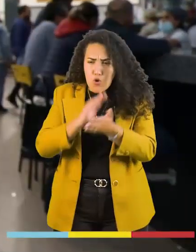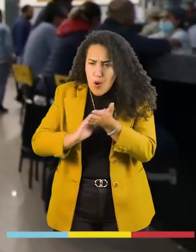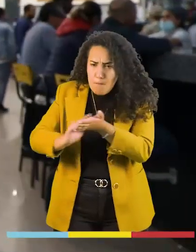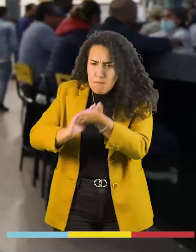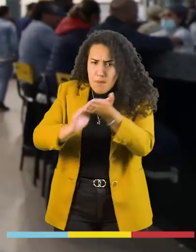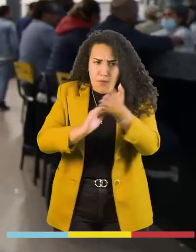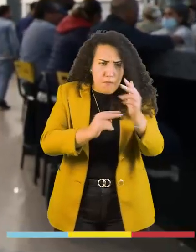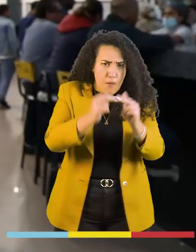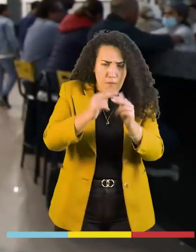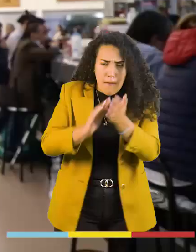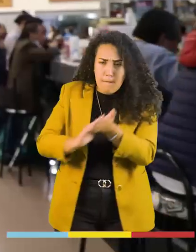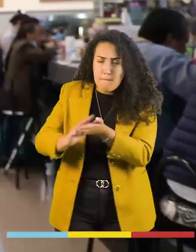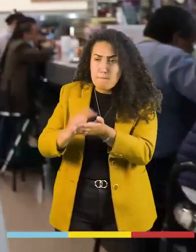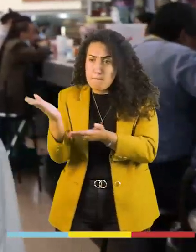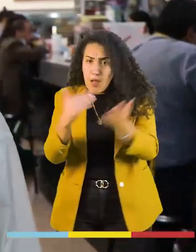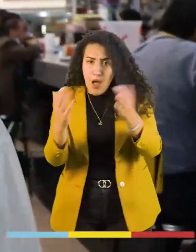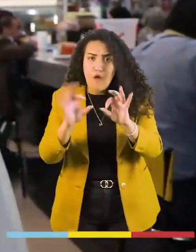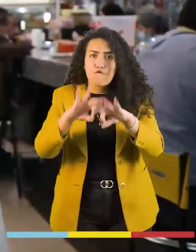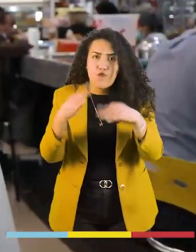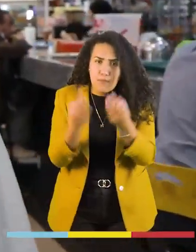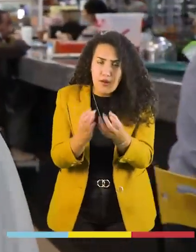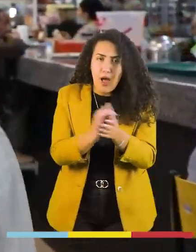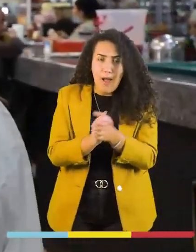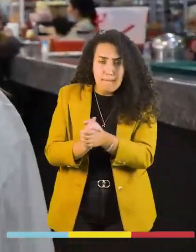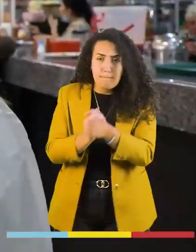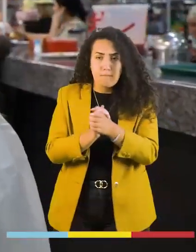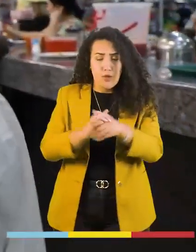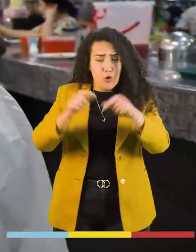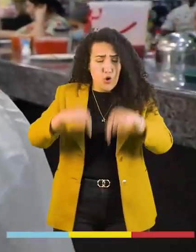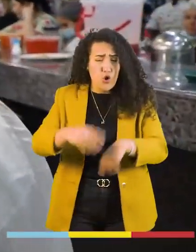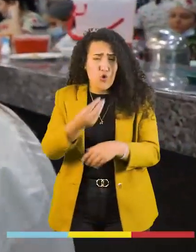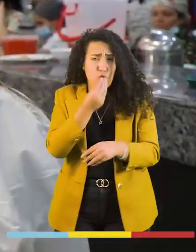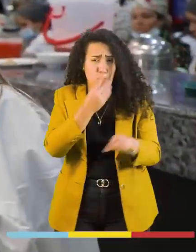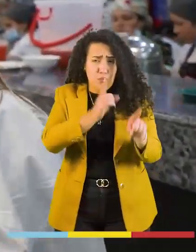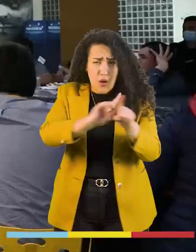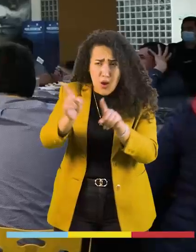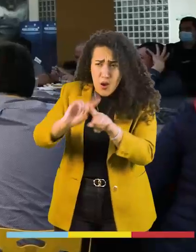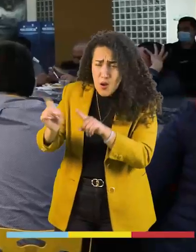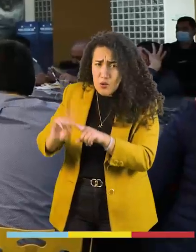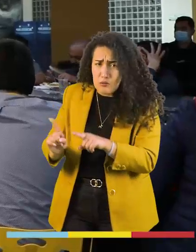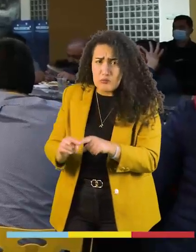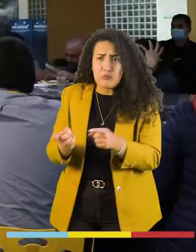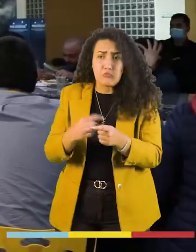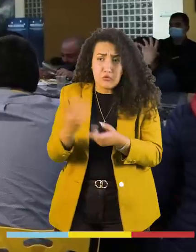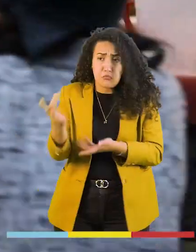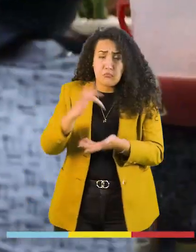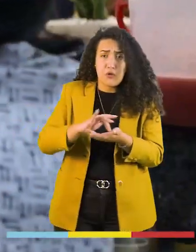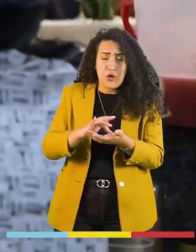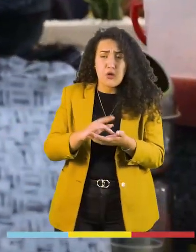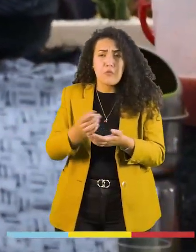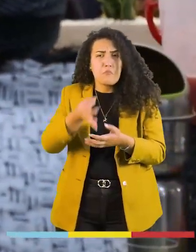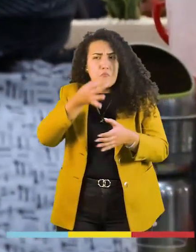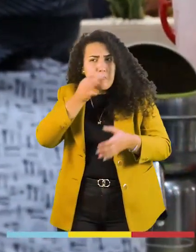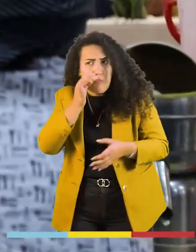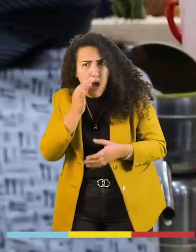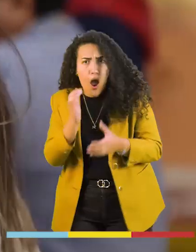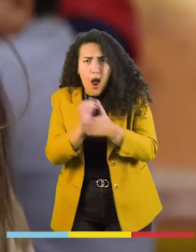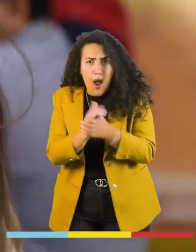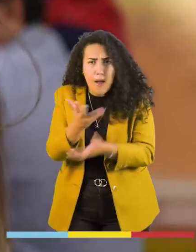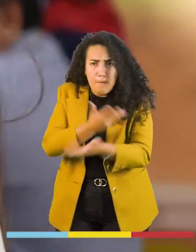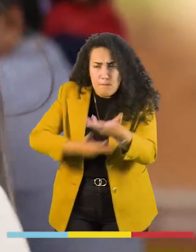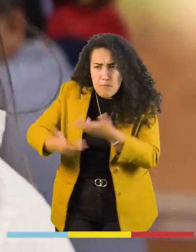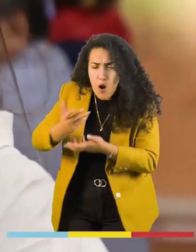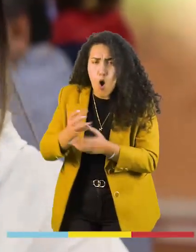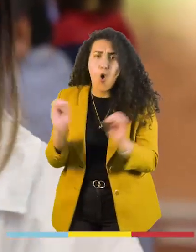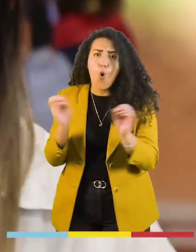Un espacio remodelado recientemente para que vengas con tu familia y amigos. Aquí hay comida para todos. Hay desayunos, puedes venir a tardear